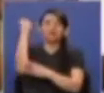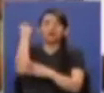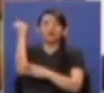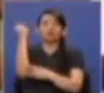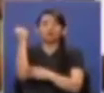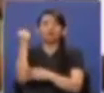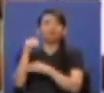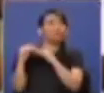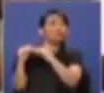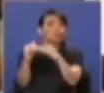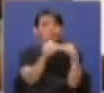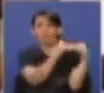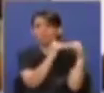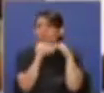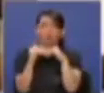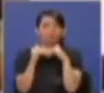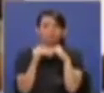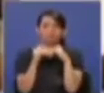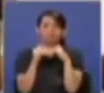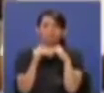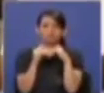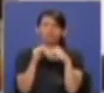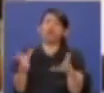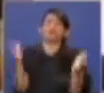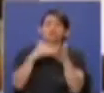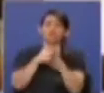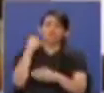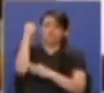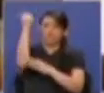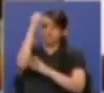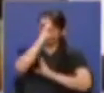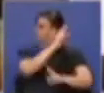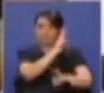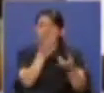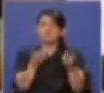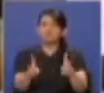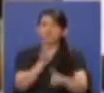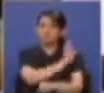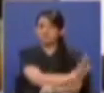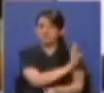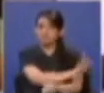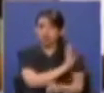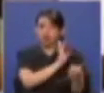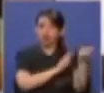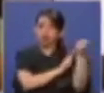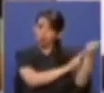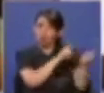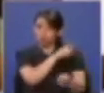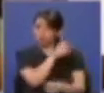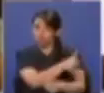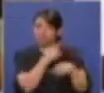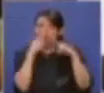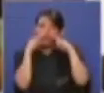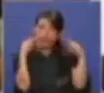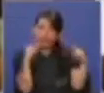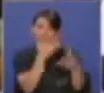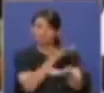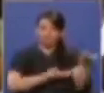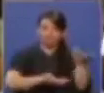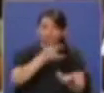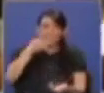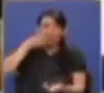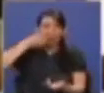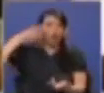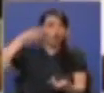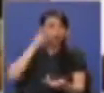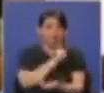de devolverle a la Amazonía esa riqueza que sale de la Amazonía, ¿no es cierto? Entonces, anteriormente, para no repetir lo que